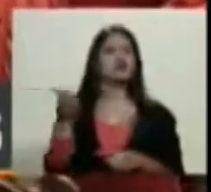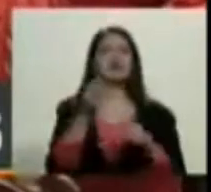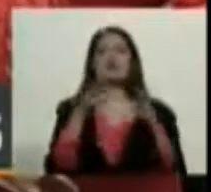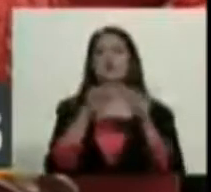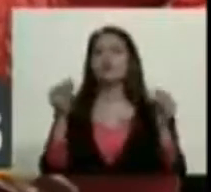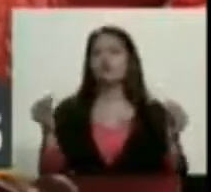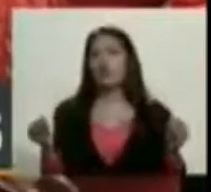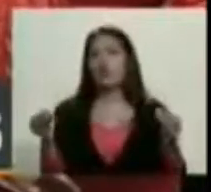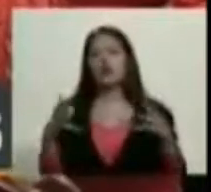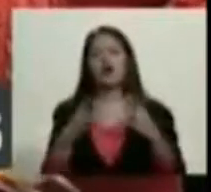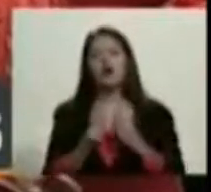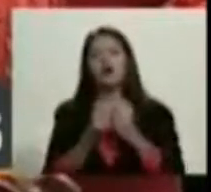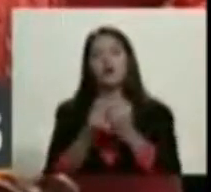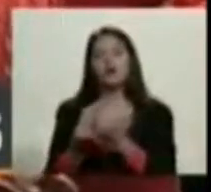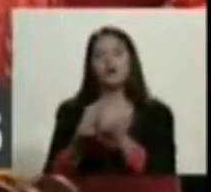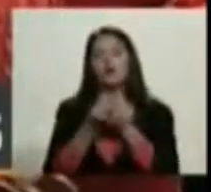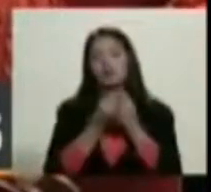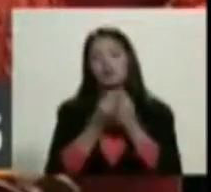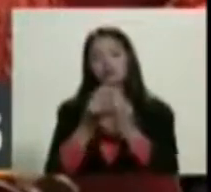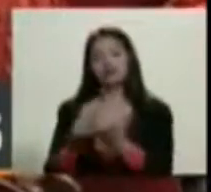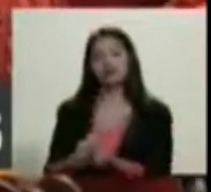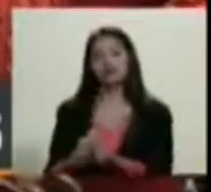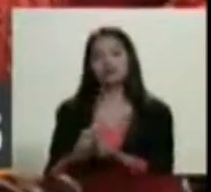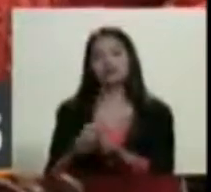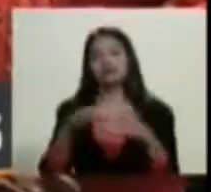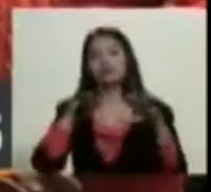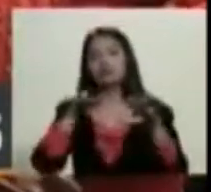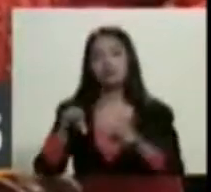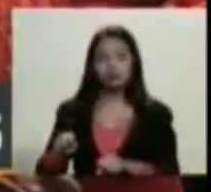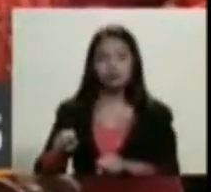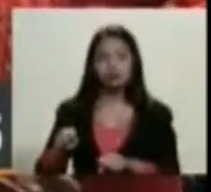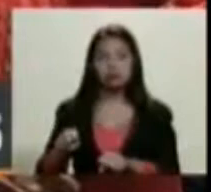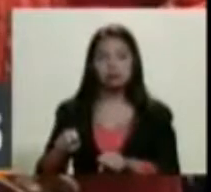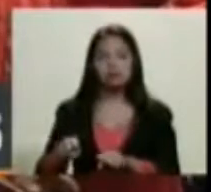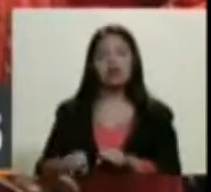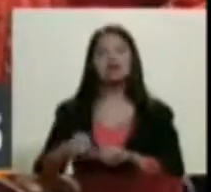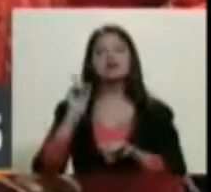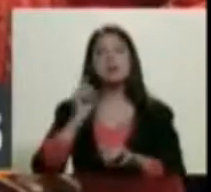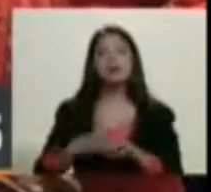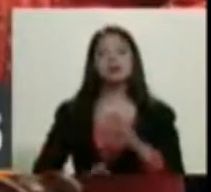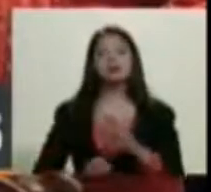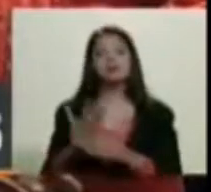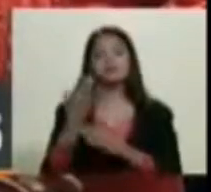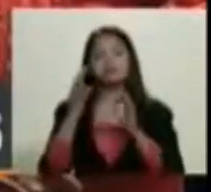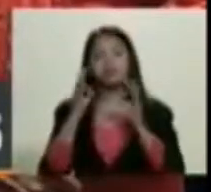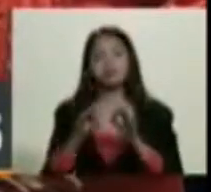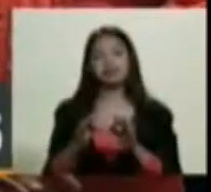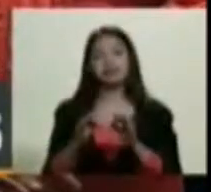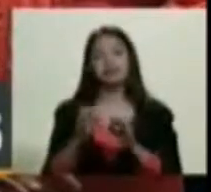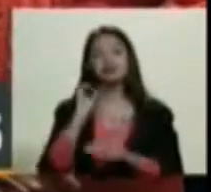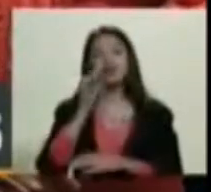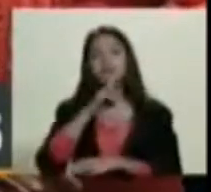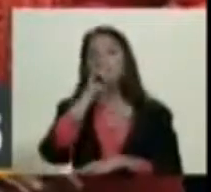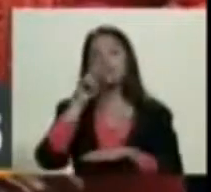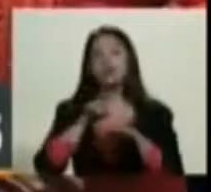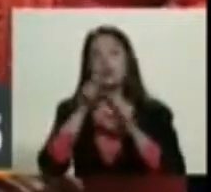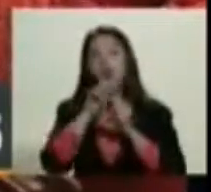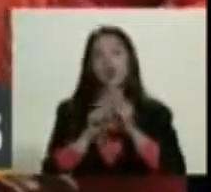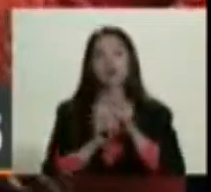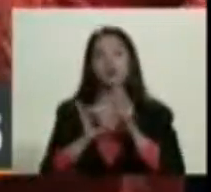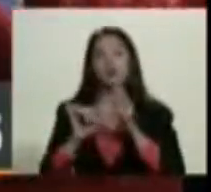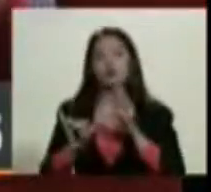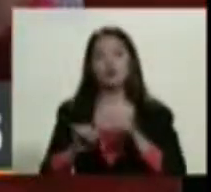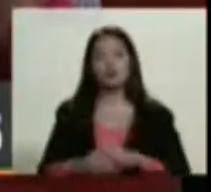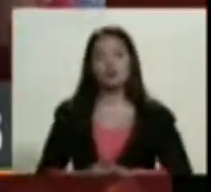a acompañarnos a la toma de posesión y a la instalación de la Asamblea Nacional